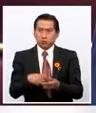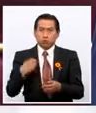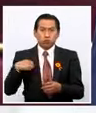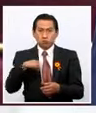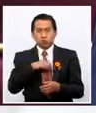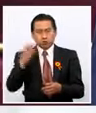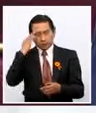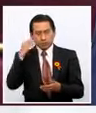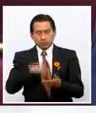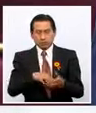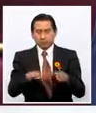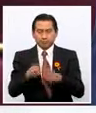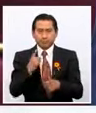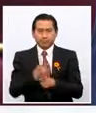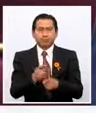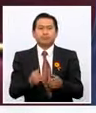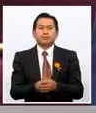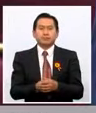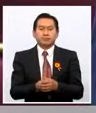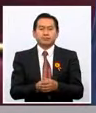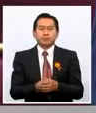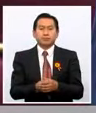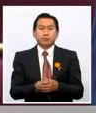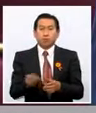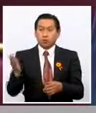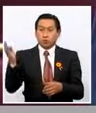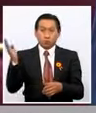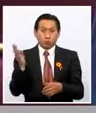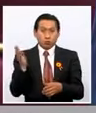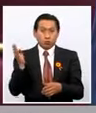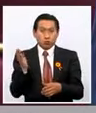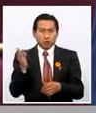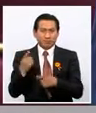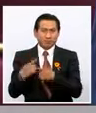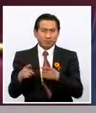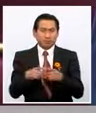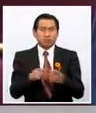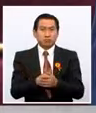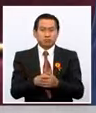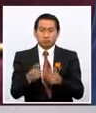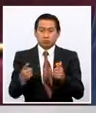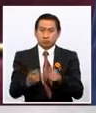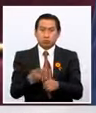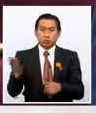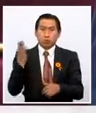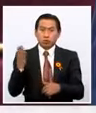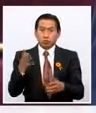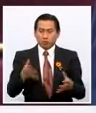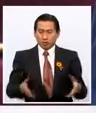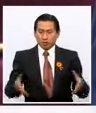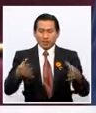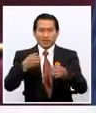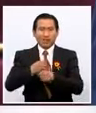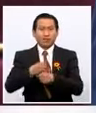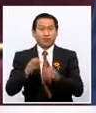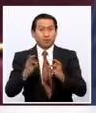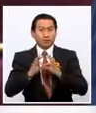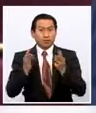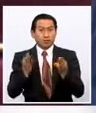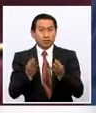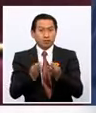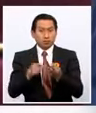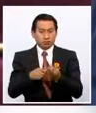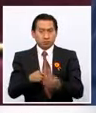hacer los bonos primero hicimos el bono canasta familiar un bono de 400